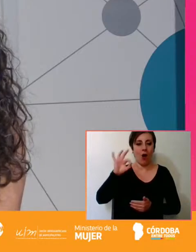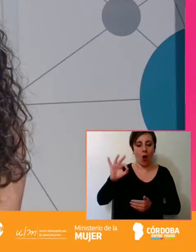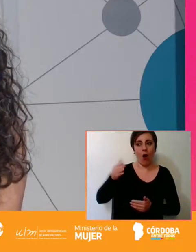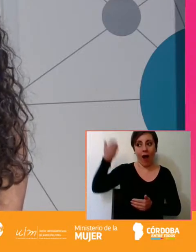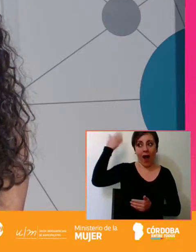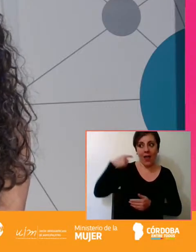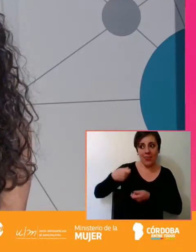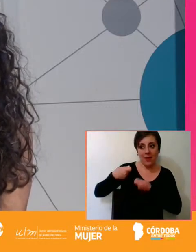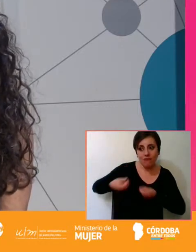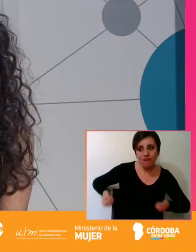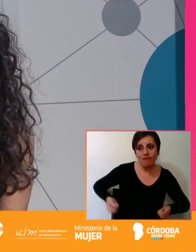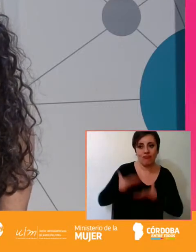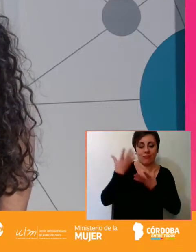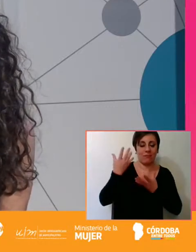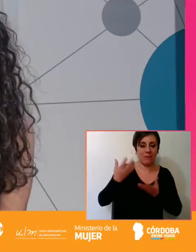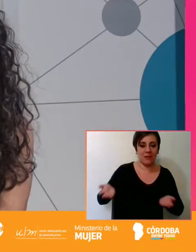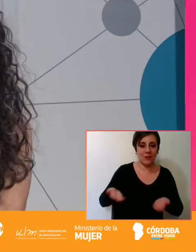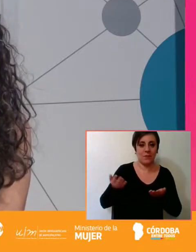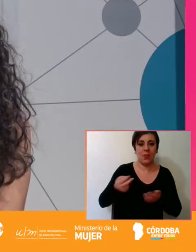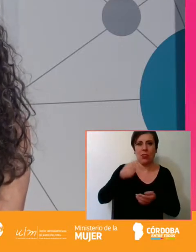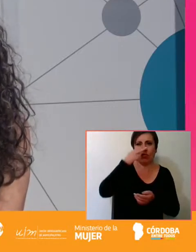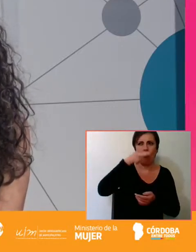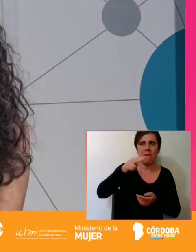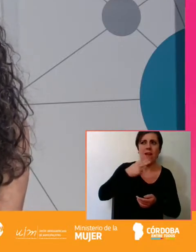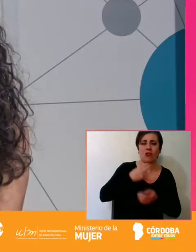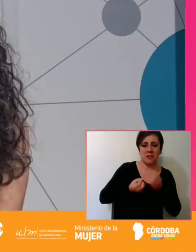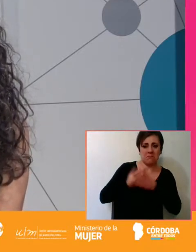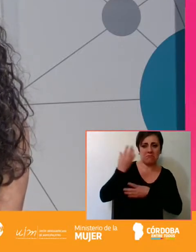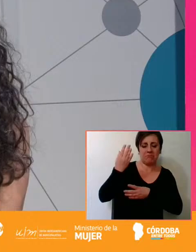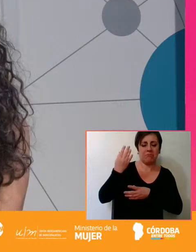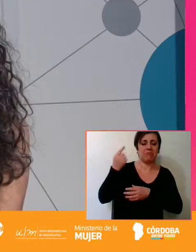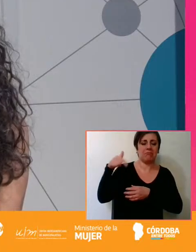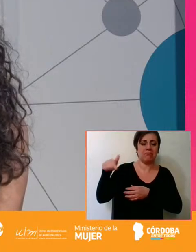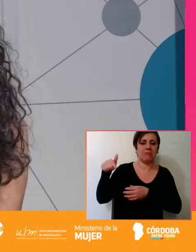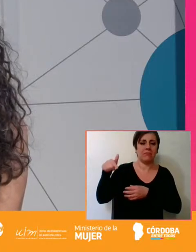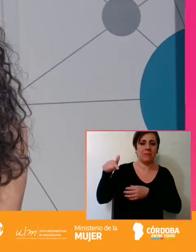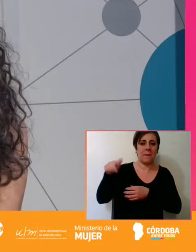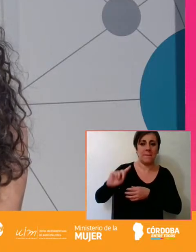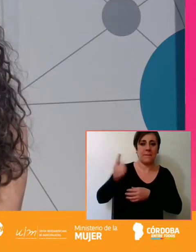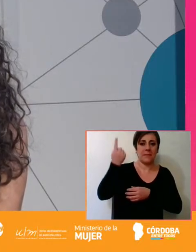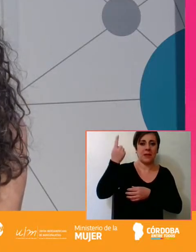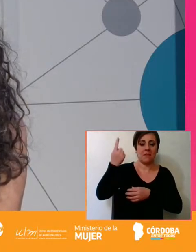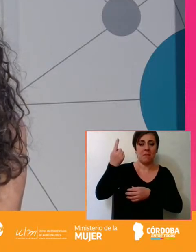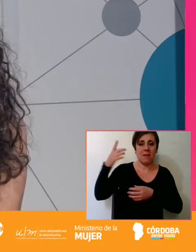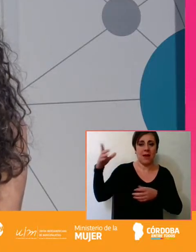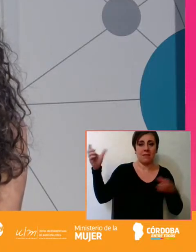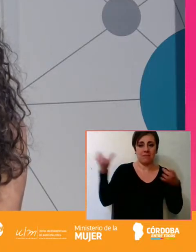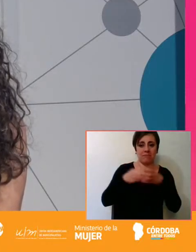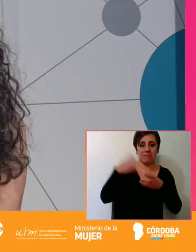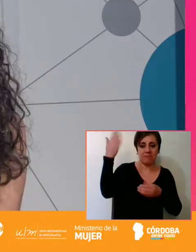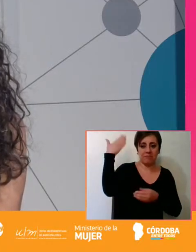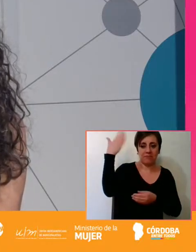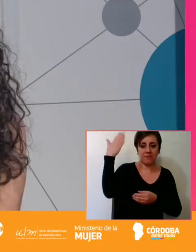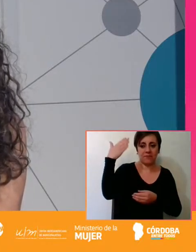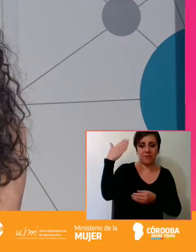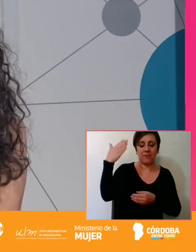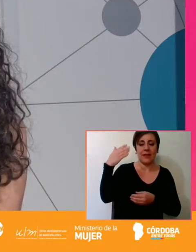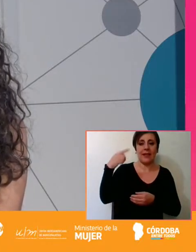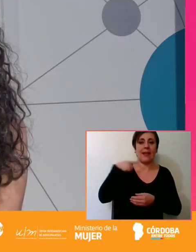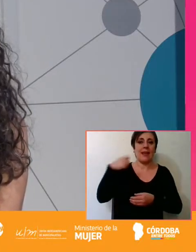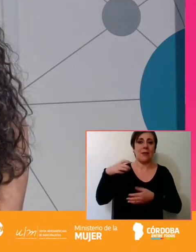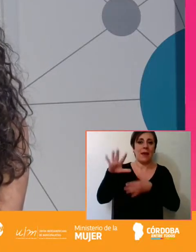época, en el año fines de 2011, impulsamos la primer cumbre iberoamericana de agendas locales